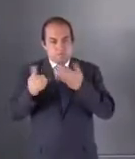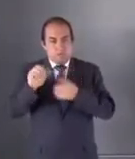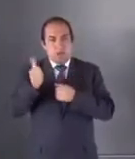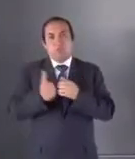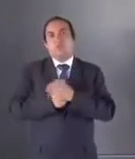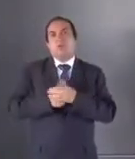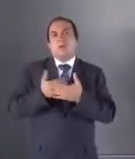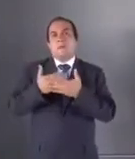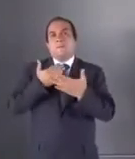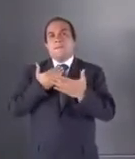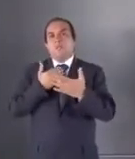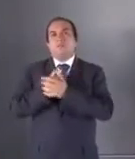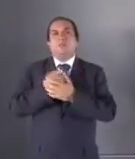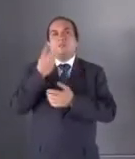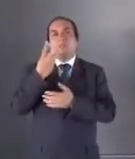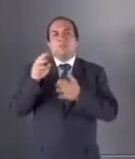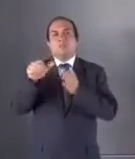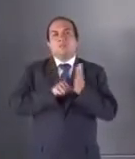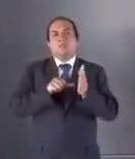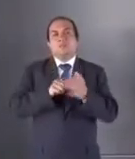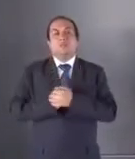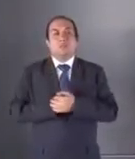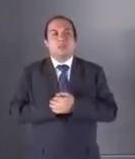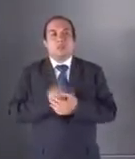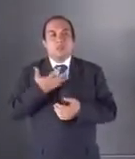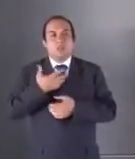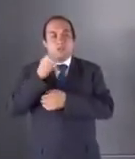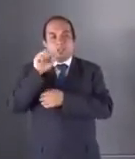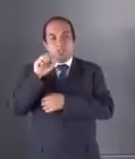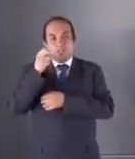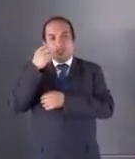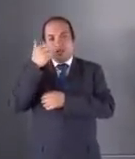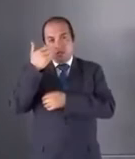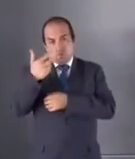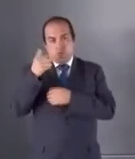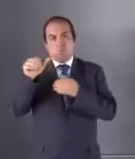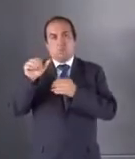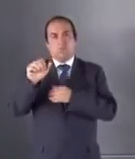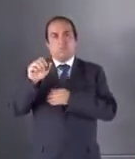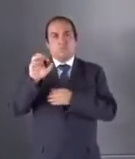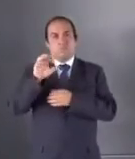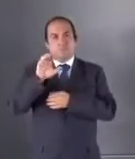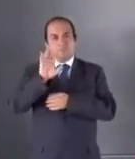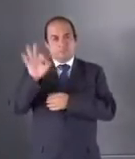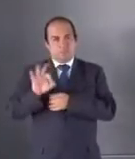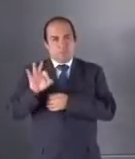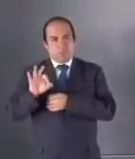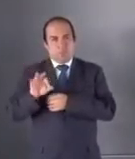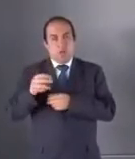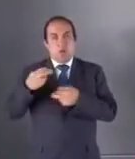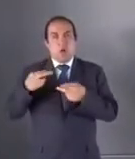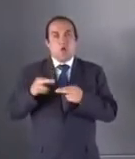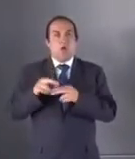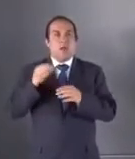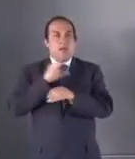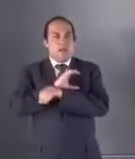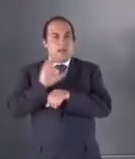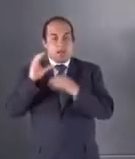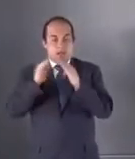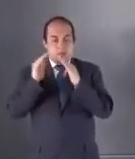robo de transporte público 68%, robo a casa habitación 51% y robo a transeúnte